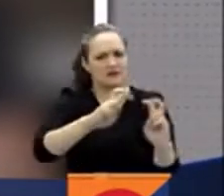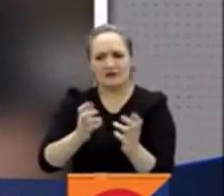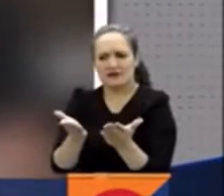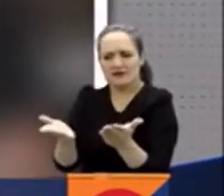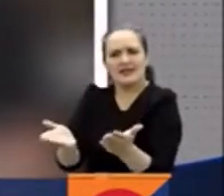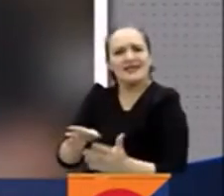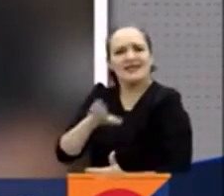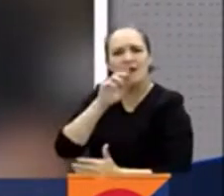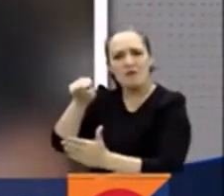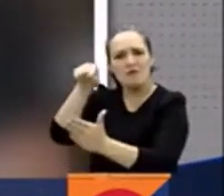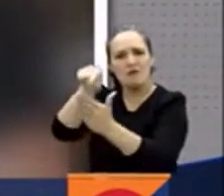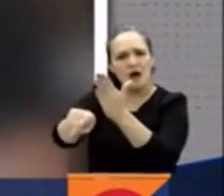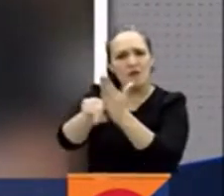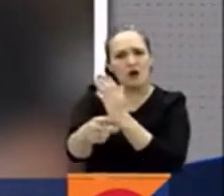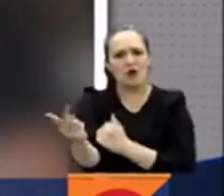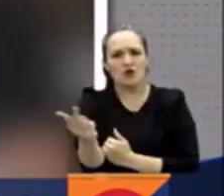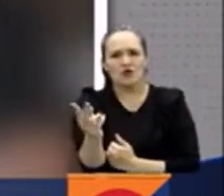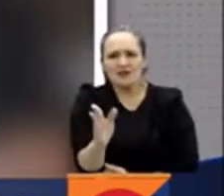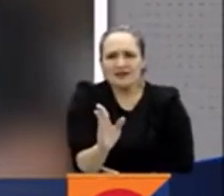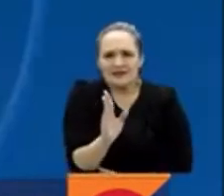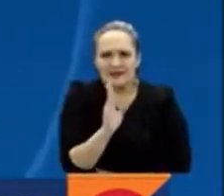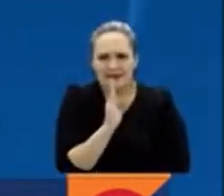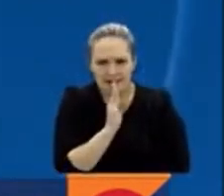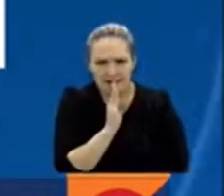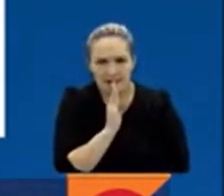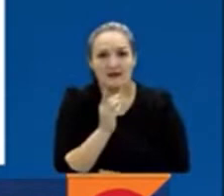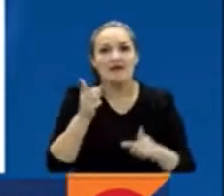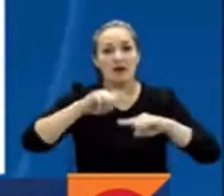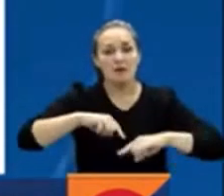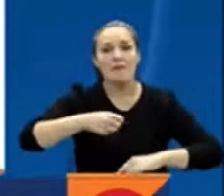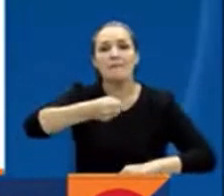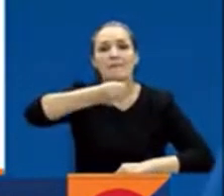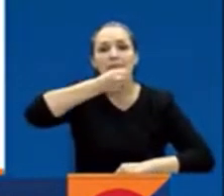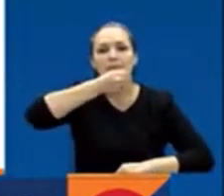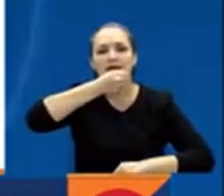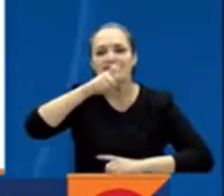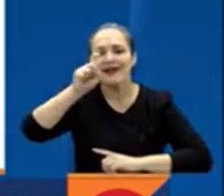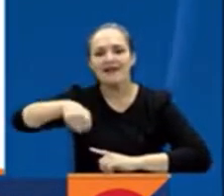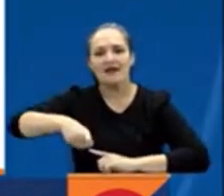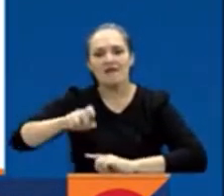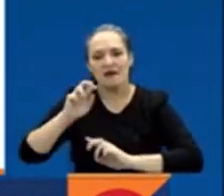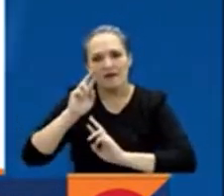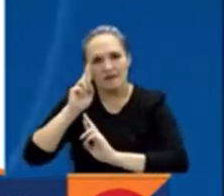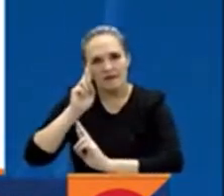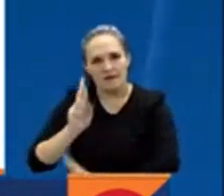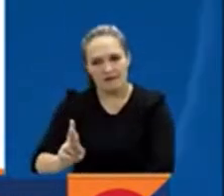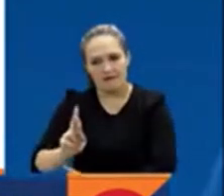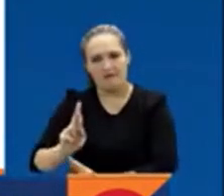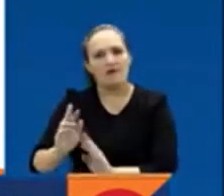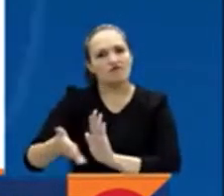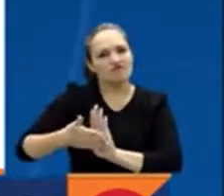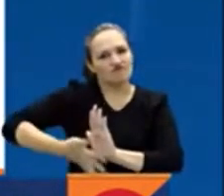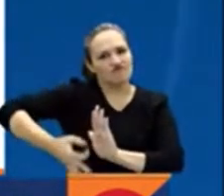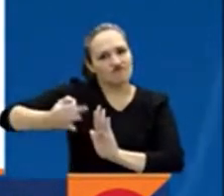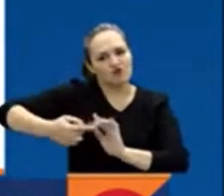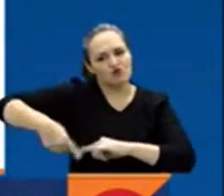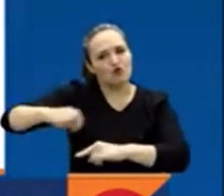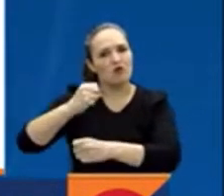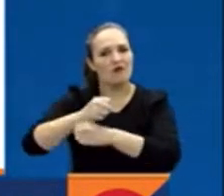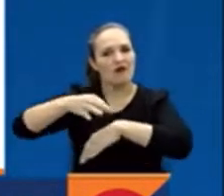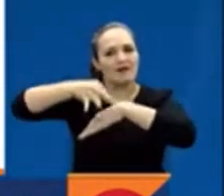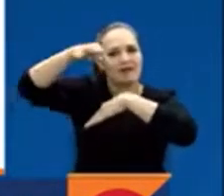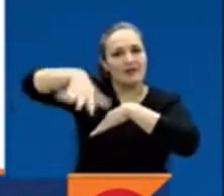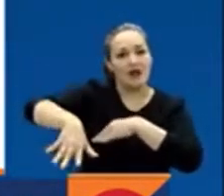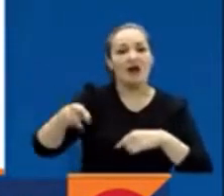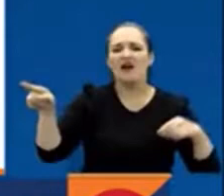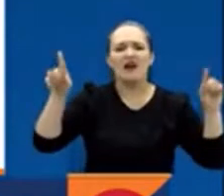los asesinos de los comunicadores. Además, agregó que la prensa debe tener las garantías para realizar su trabajo. El mensaje dice,